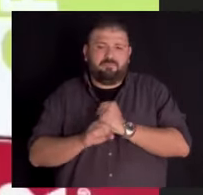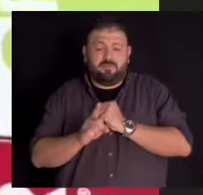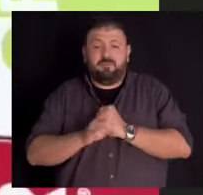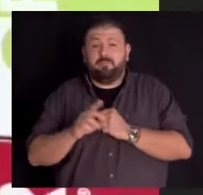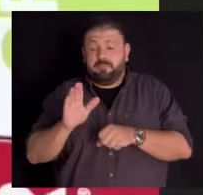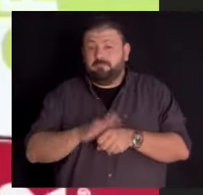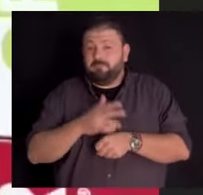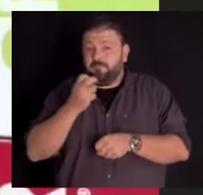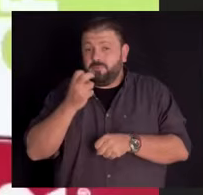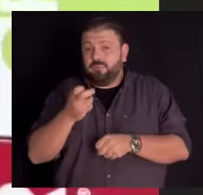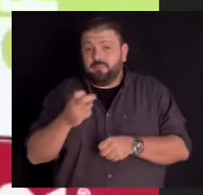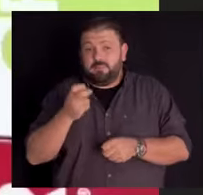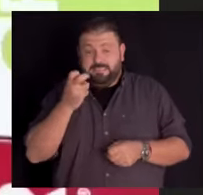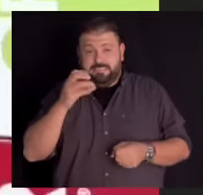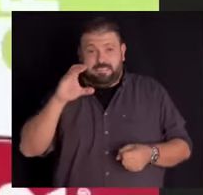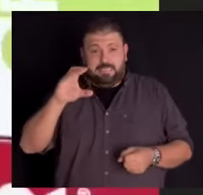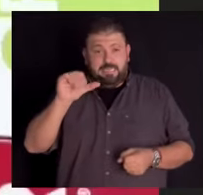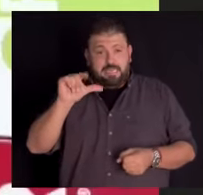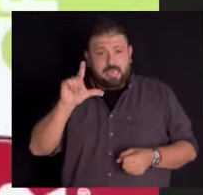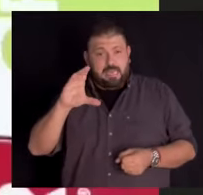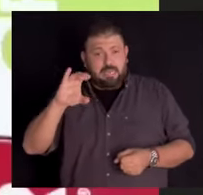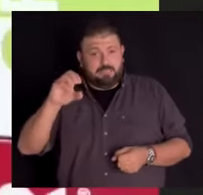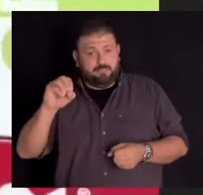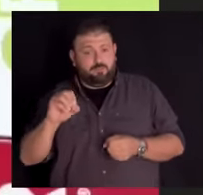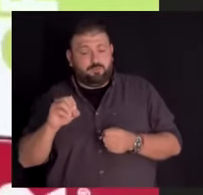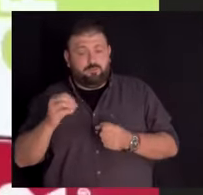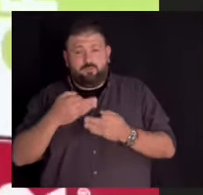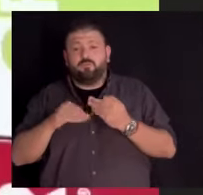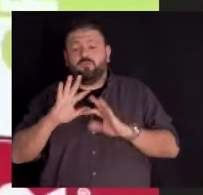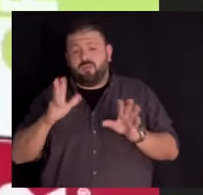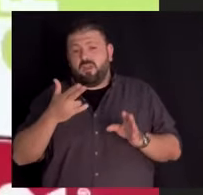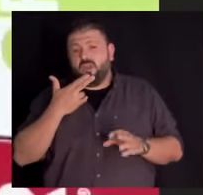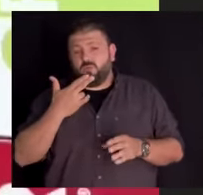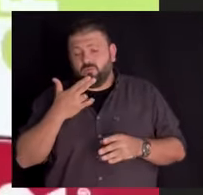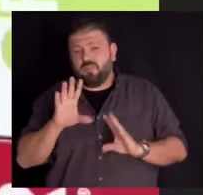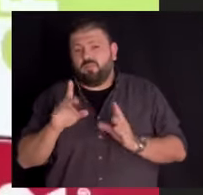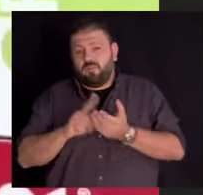problema es que este calcio ya fue utilizado.